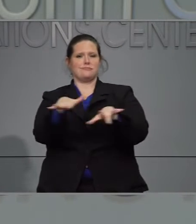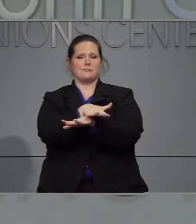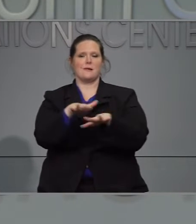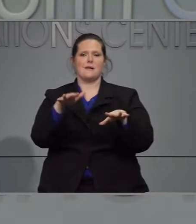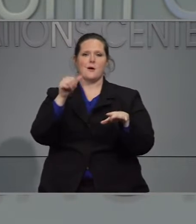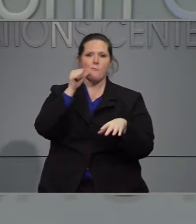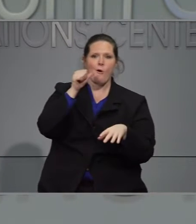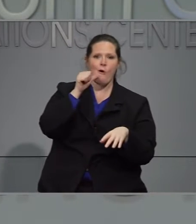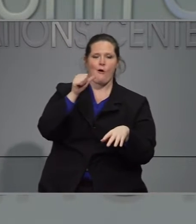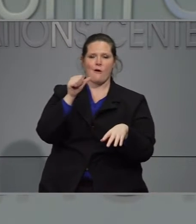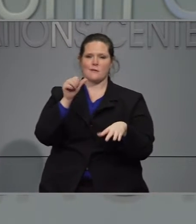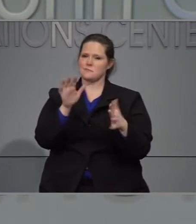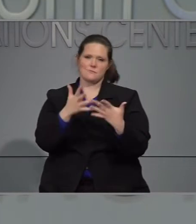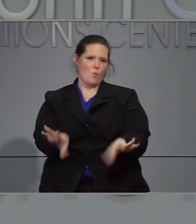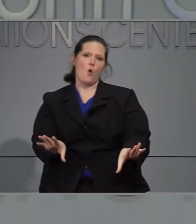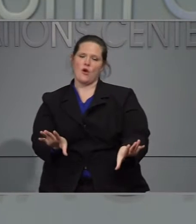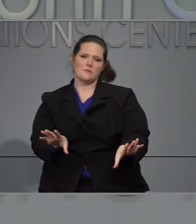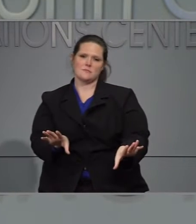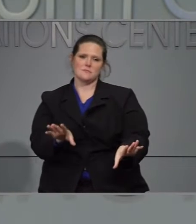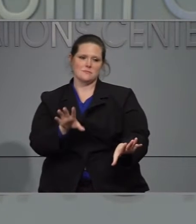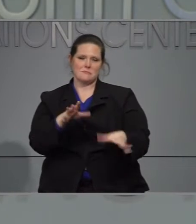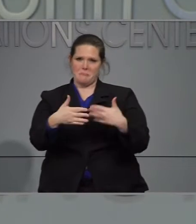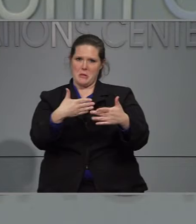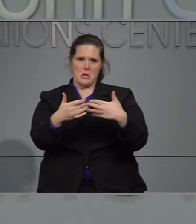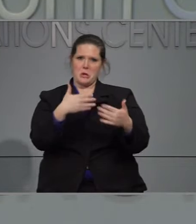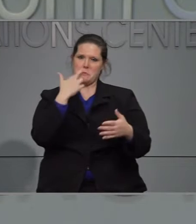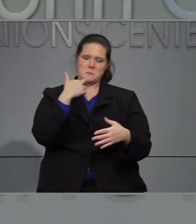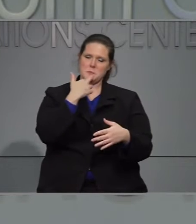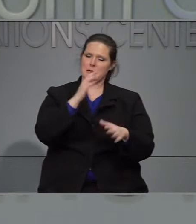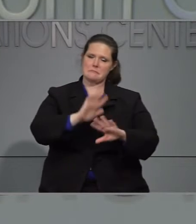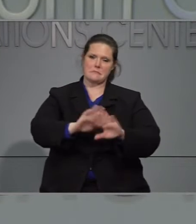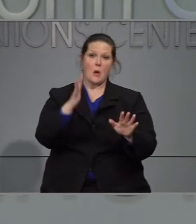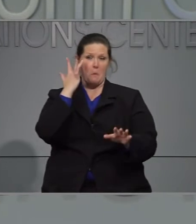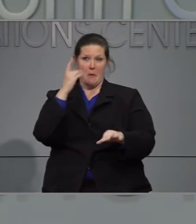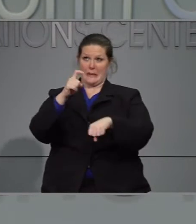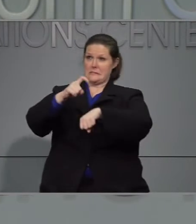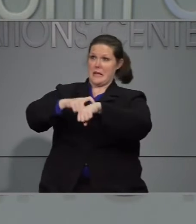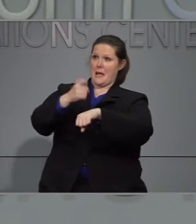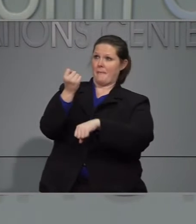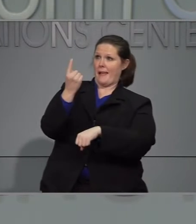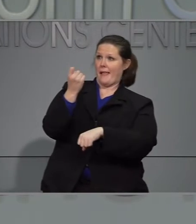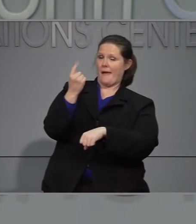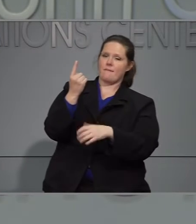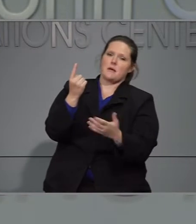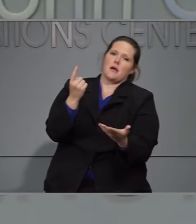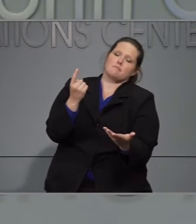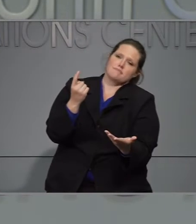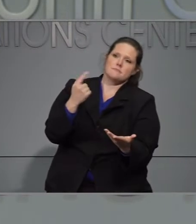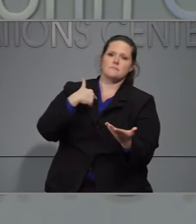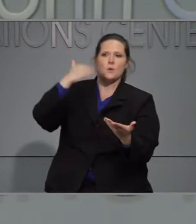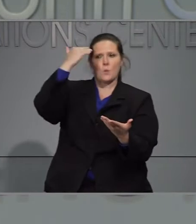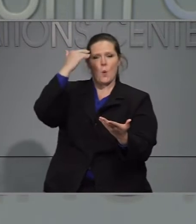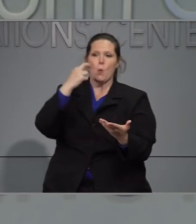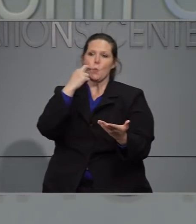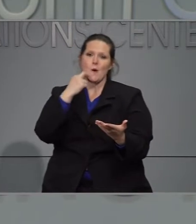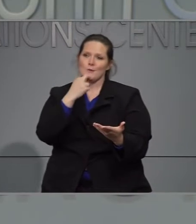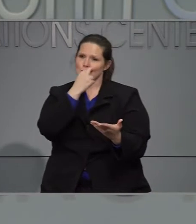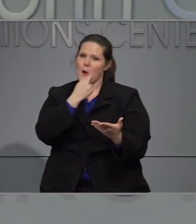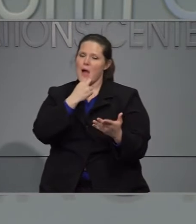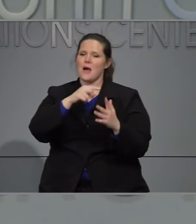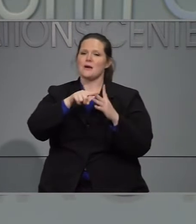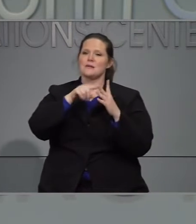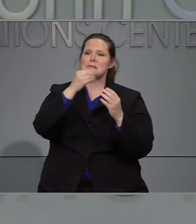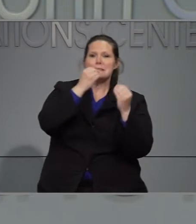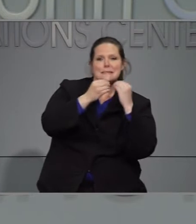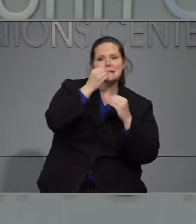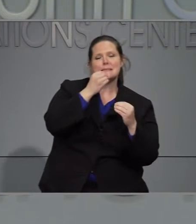11 p.m. se escogió porque sabemos de que algunos restaurantes comienzan a servir la cena a las 9:30